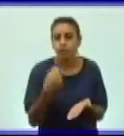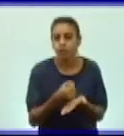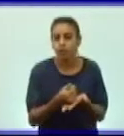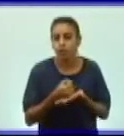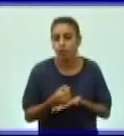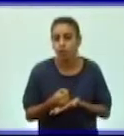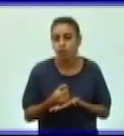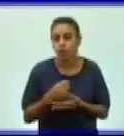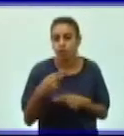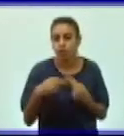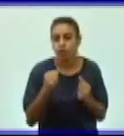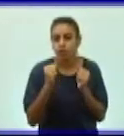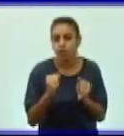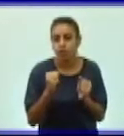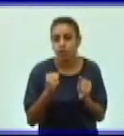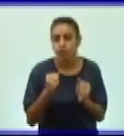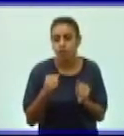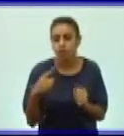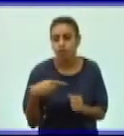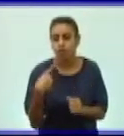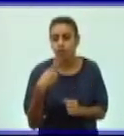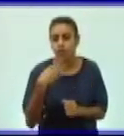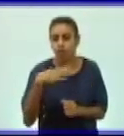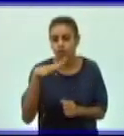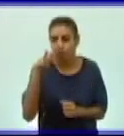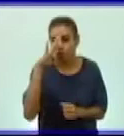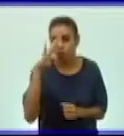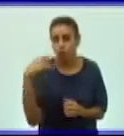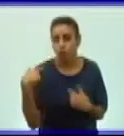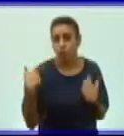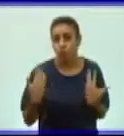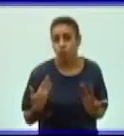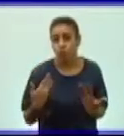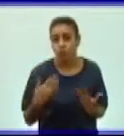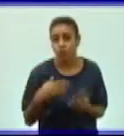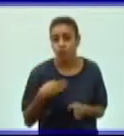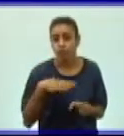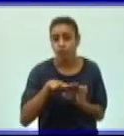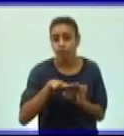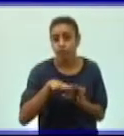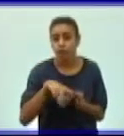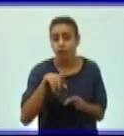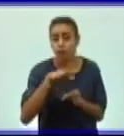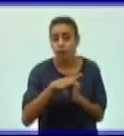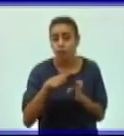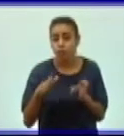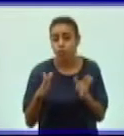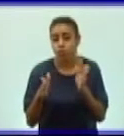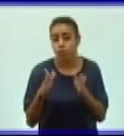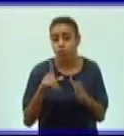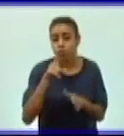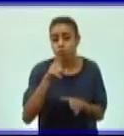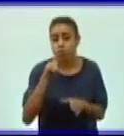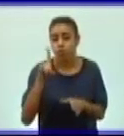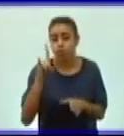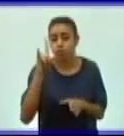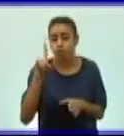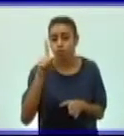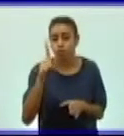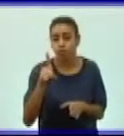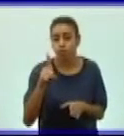para 1991 el socialismo de la Unión Soviética deja de existir. Pero observemos la siguiente